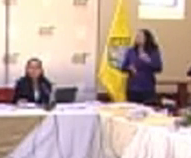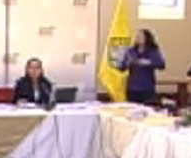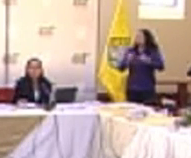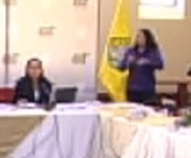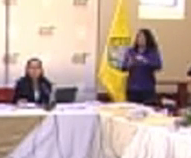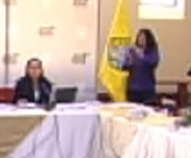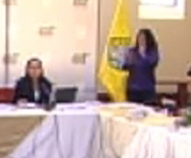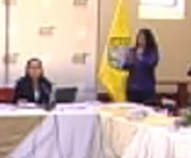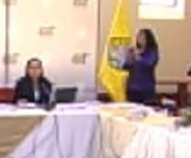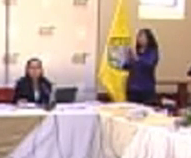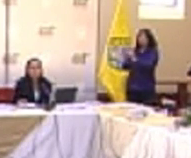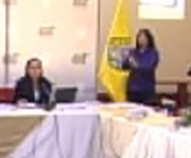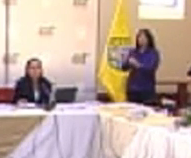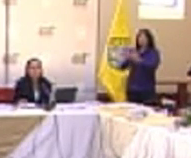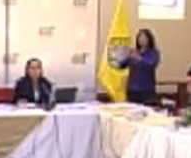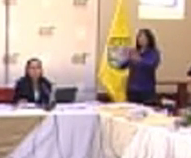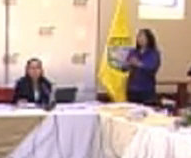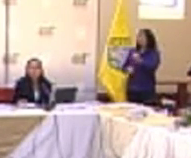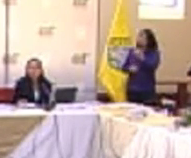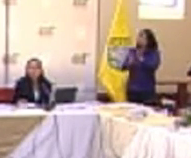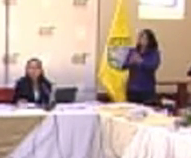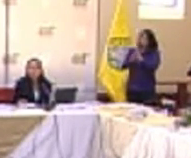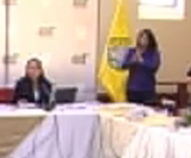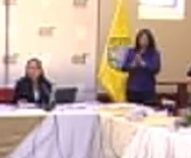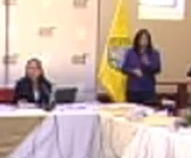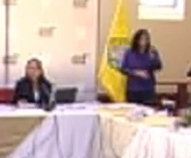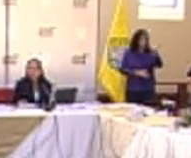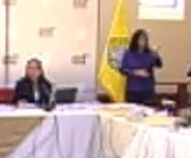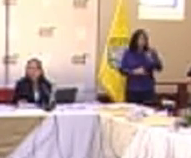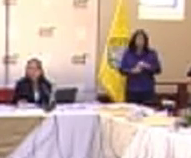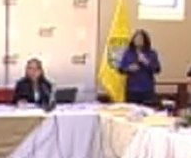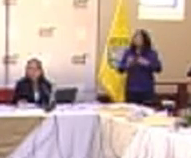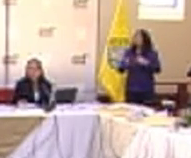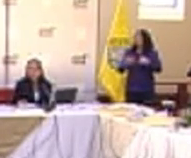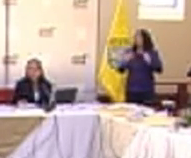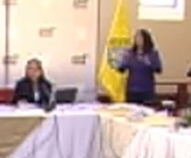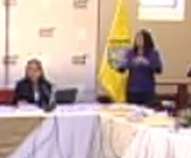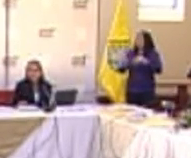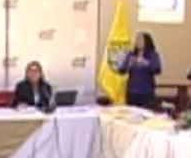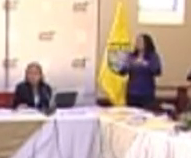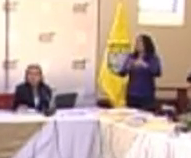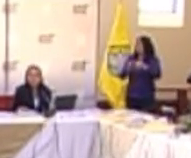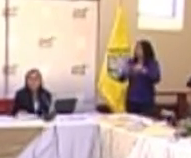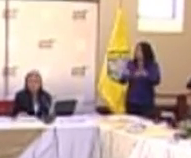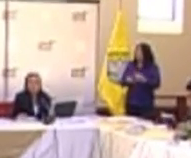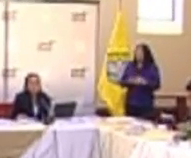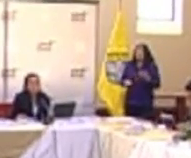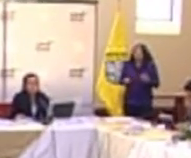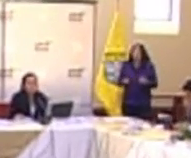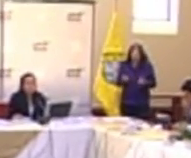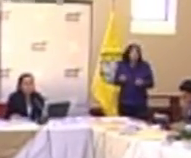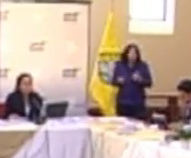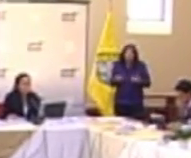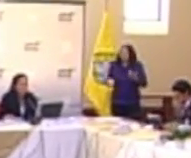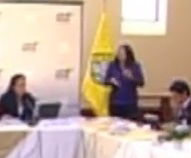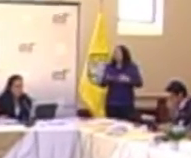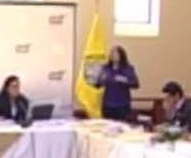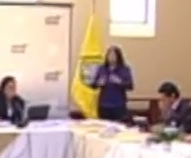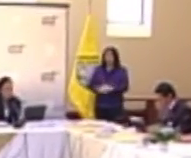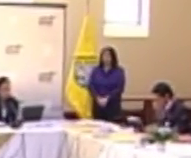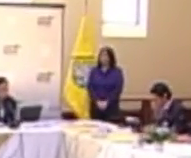que queden actas. Señor Roa, por favor, tome su posición para que nos pueda explicar cuál ha sido la